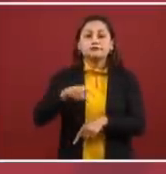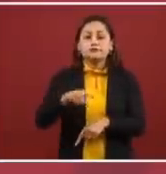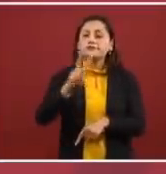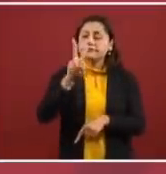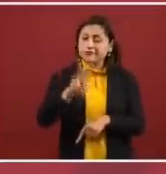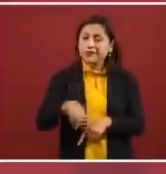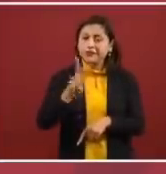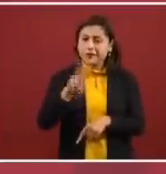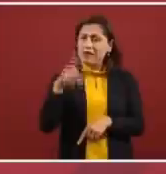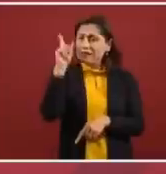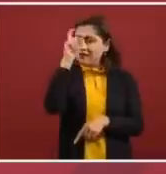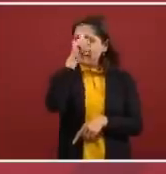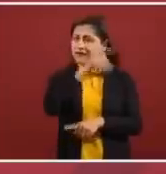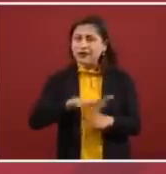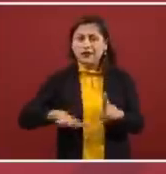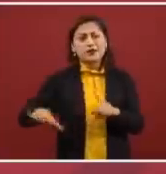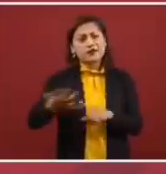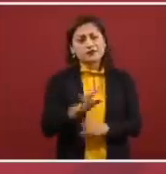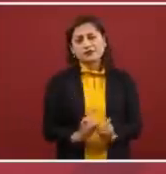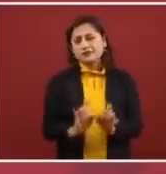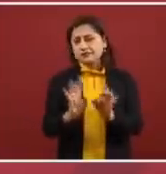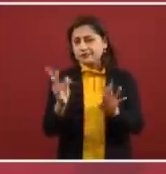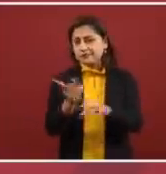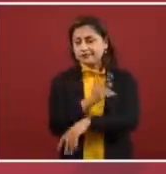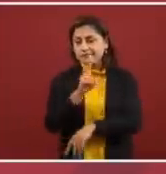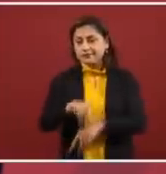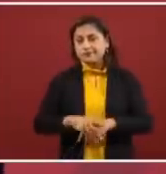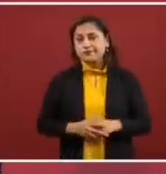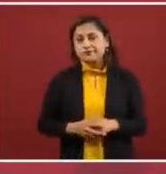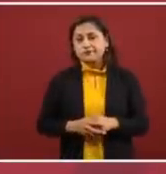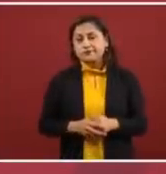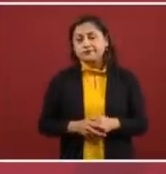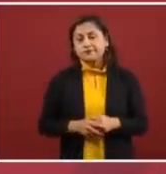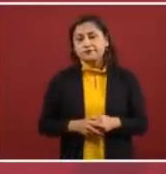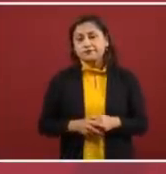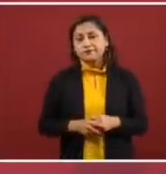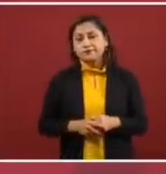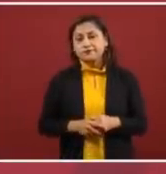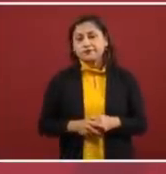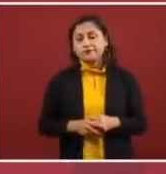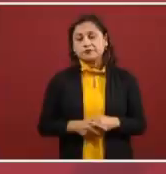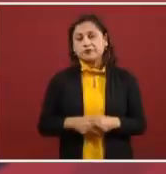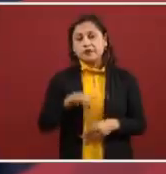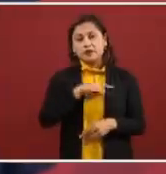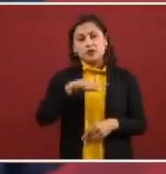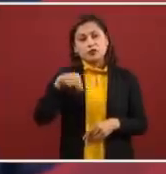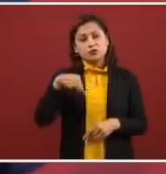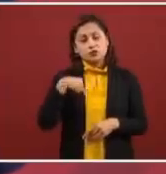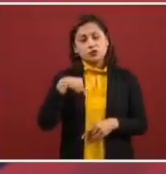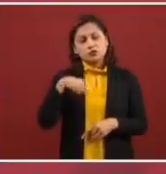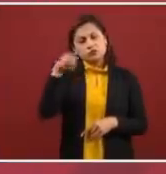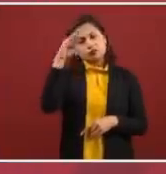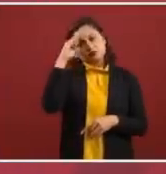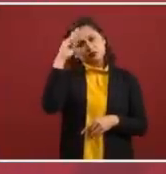compleja delicada y no podíamos arriesgar la vida